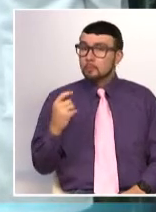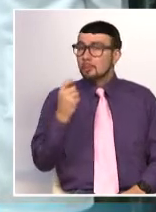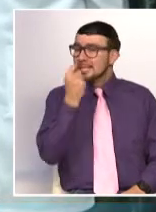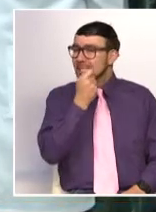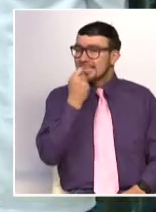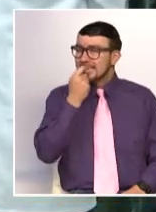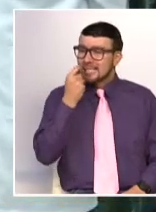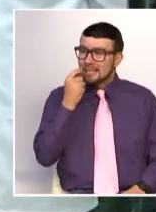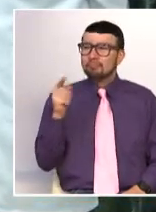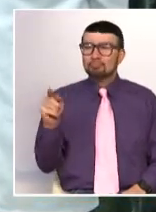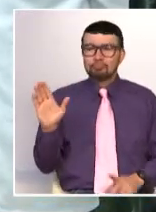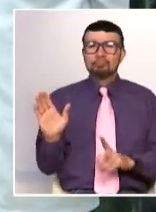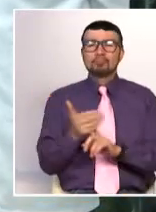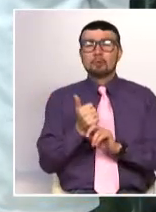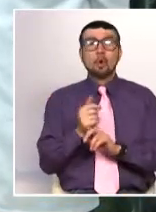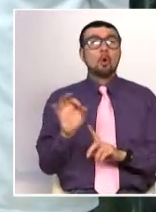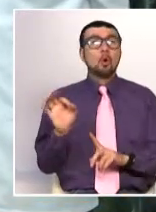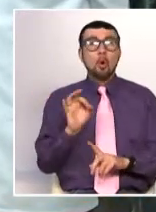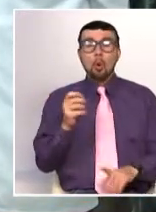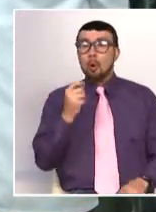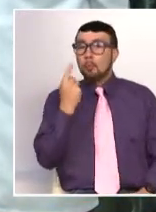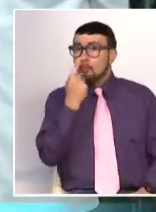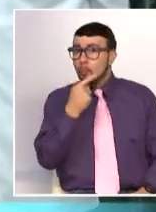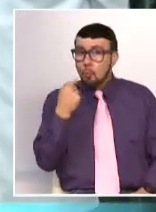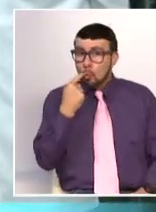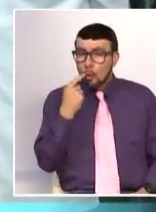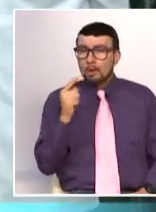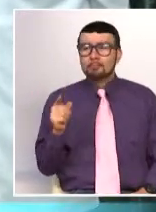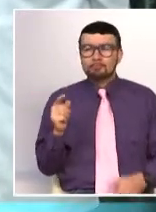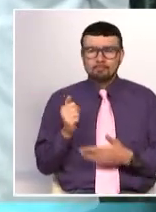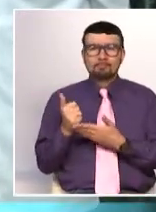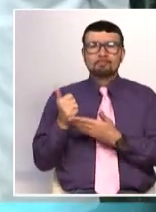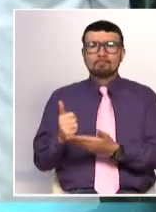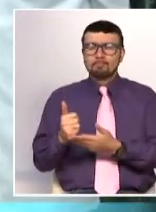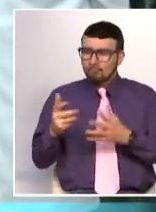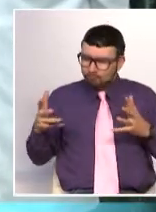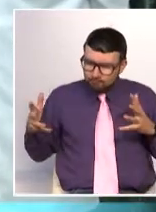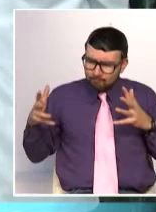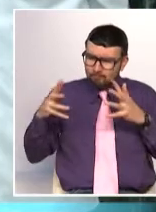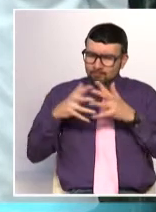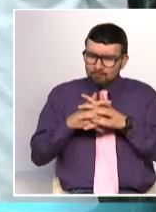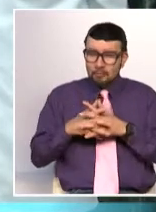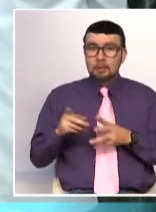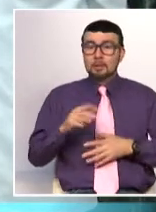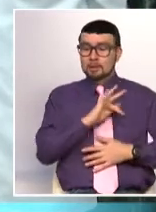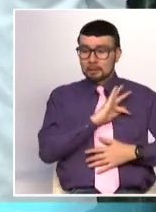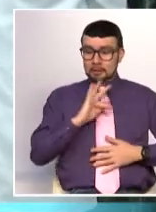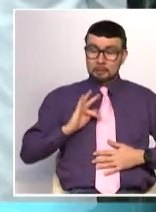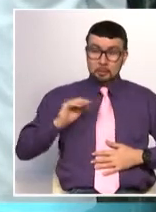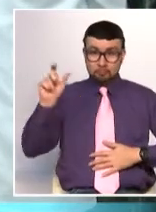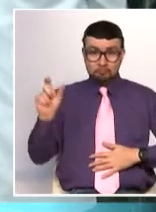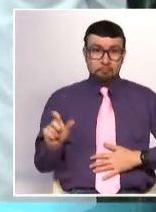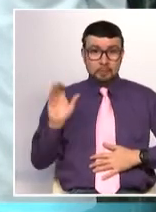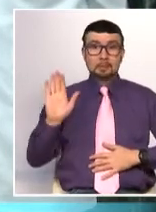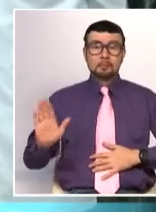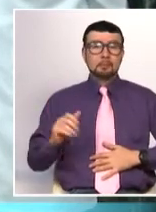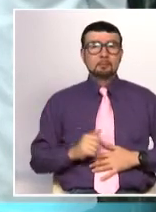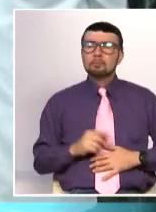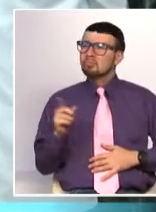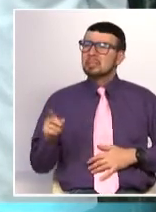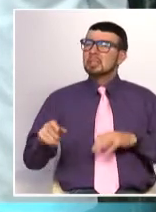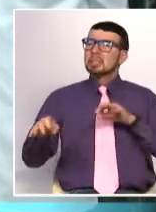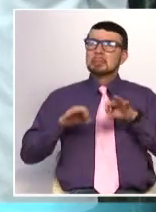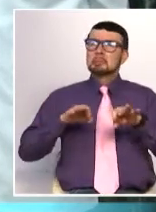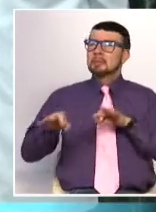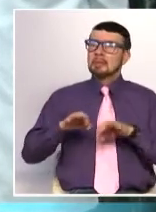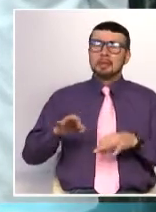boca ayudó como complemento terapéutico en el paciente hablemos un poco de esas experiencias de